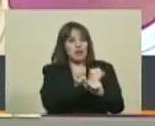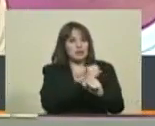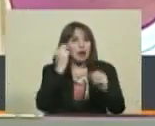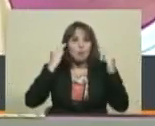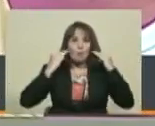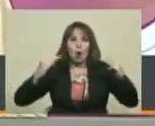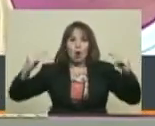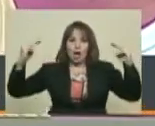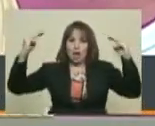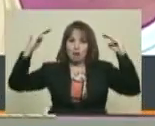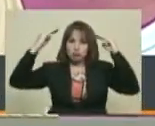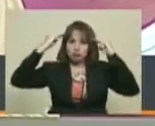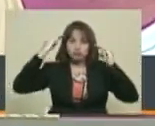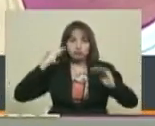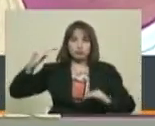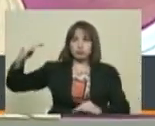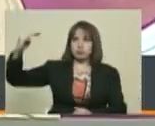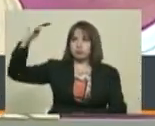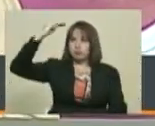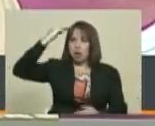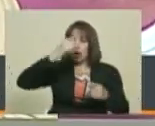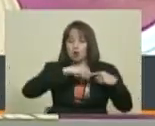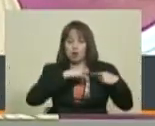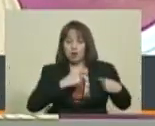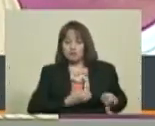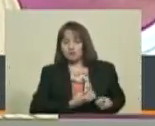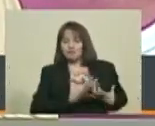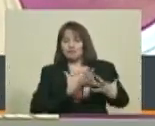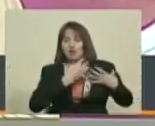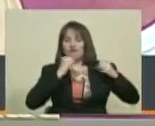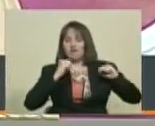raigambre, en su corazón, en su coraje.